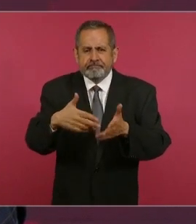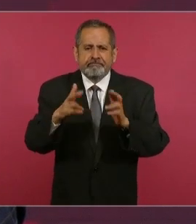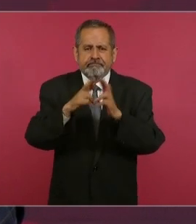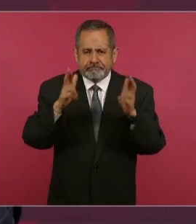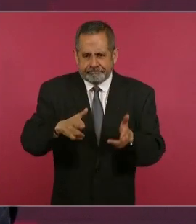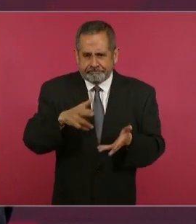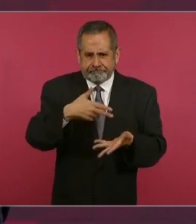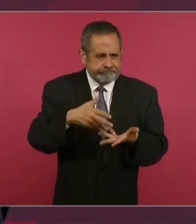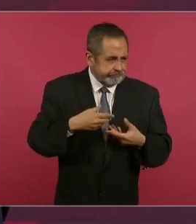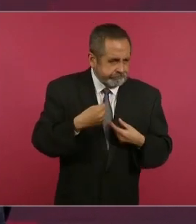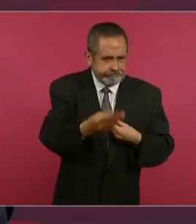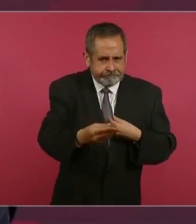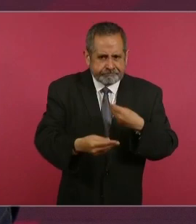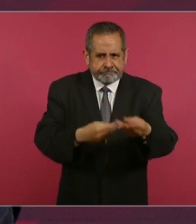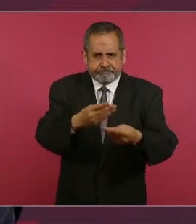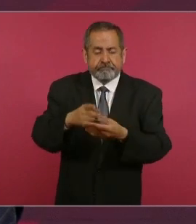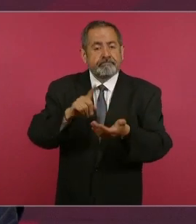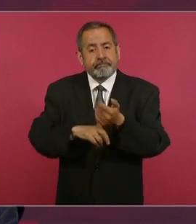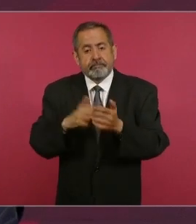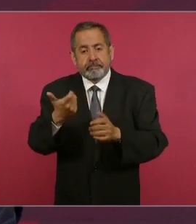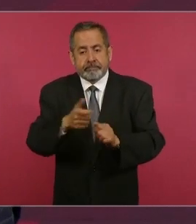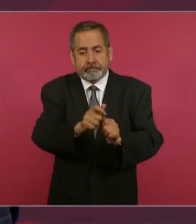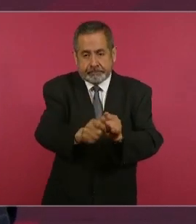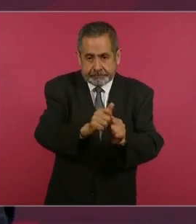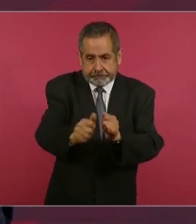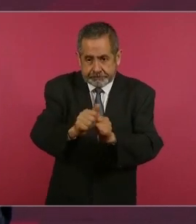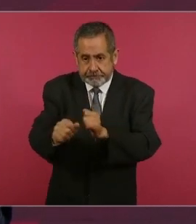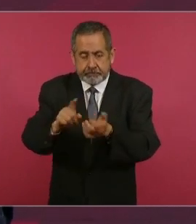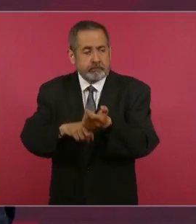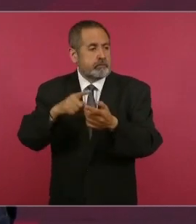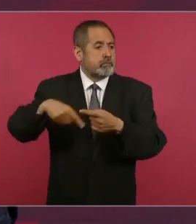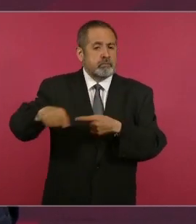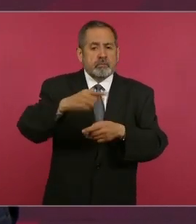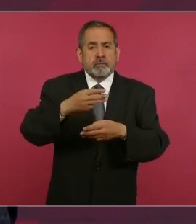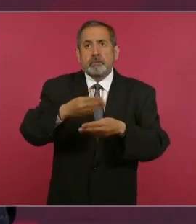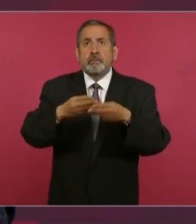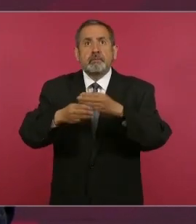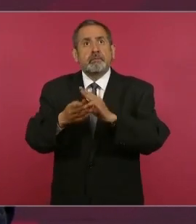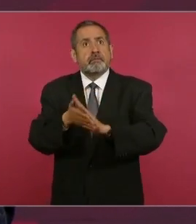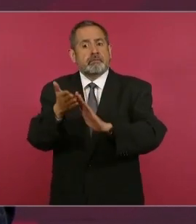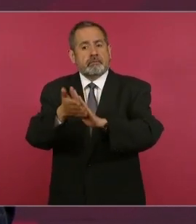y también la entrega de los recursos para la compra de materiales de construcción,